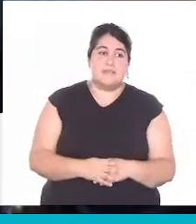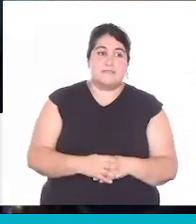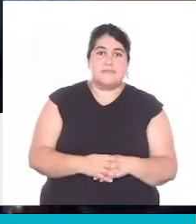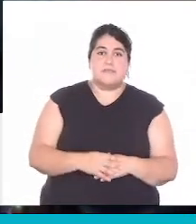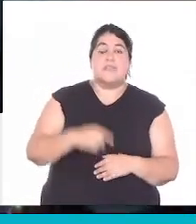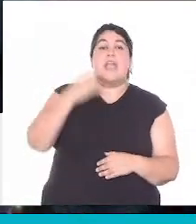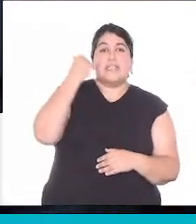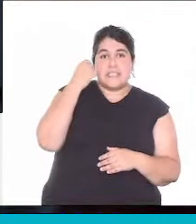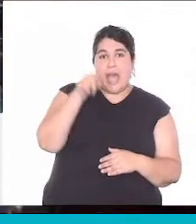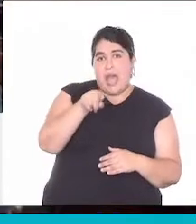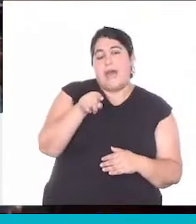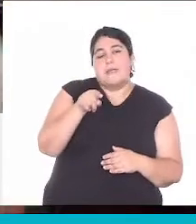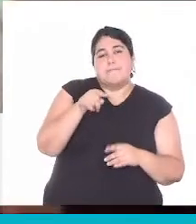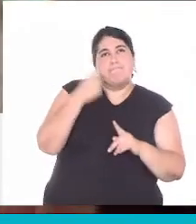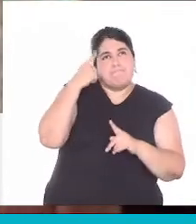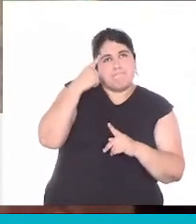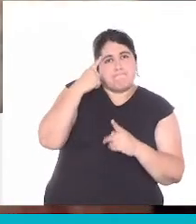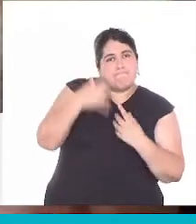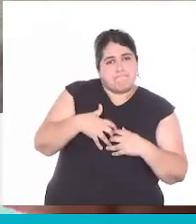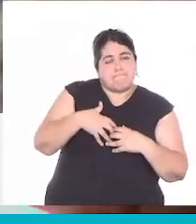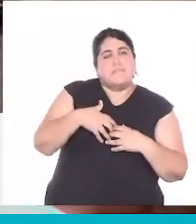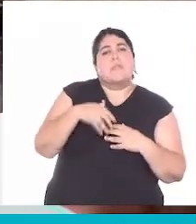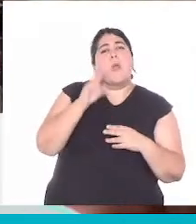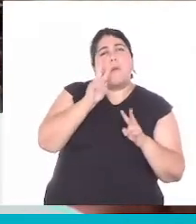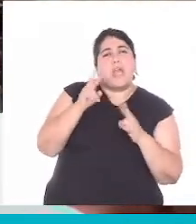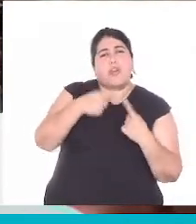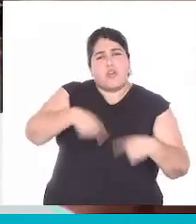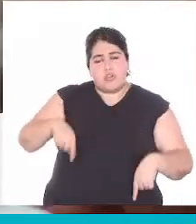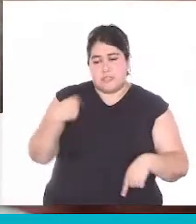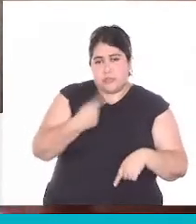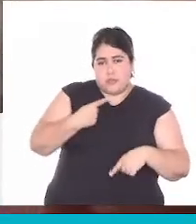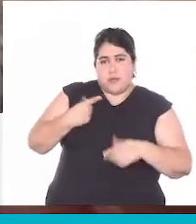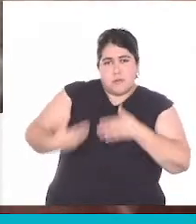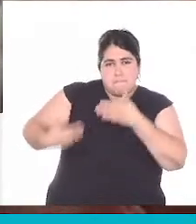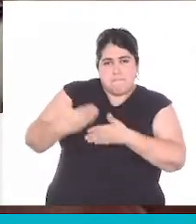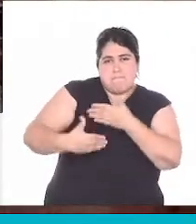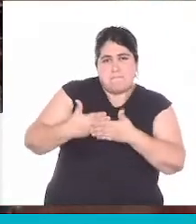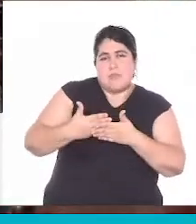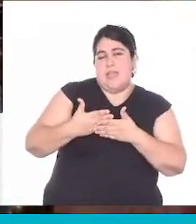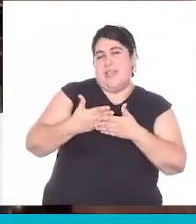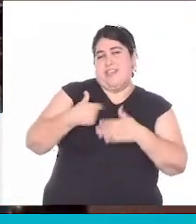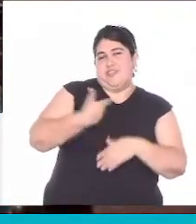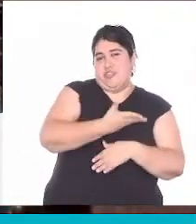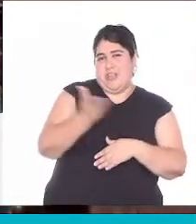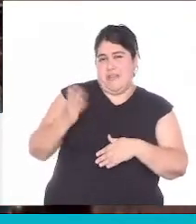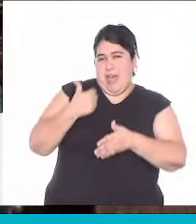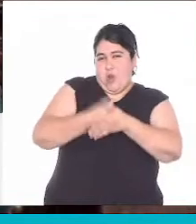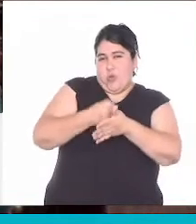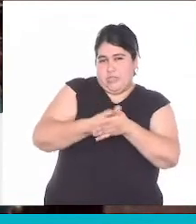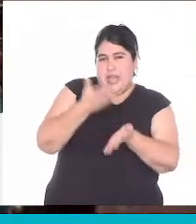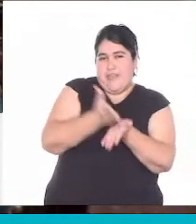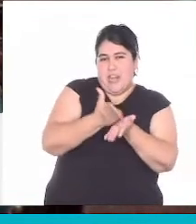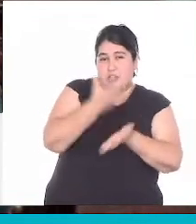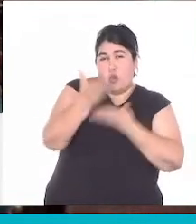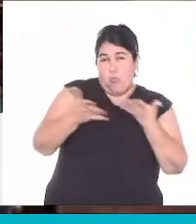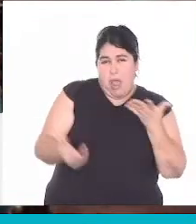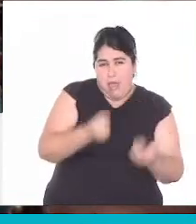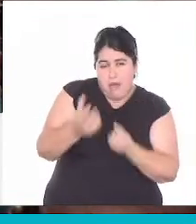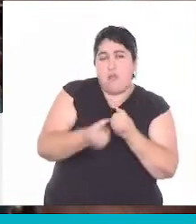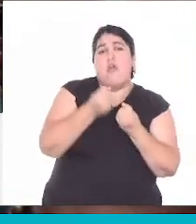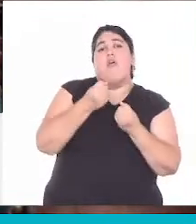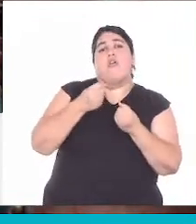en una retrospectiva, ver todo lo que hemos avanzado como sociedad en materia de lucha por los derechos humanos y por la memoria, la verdad y la